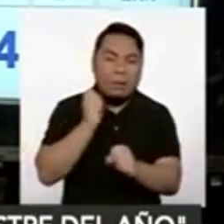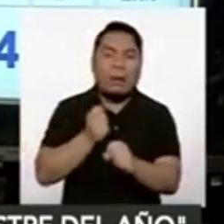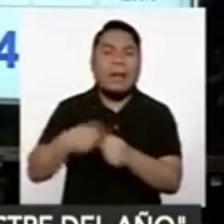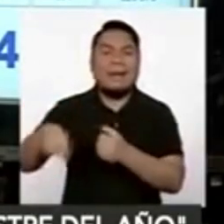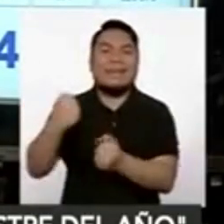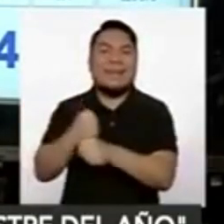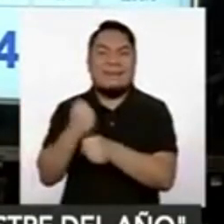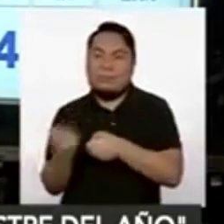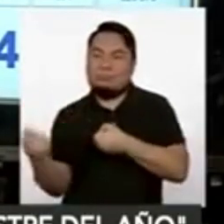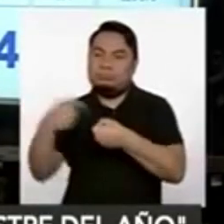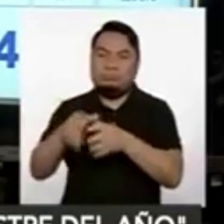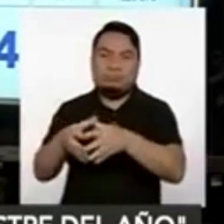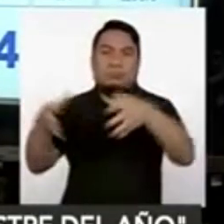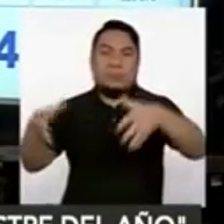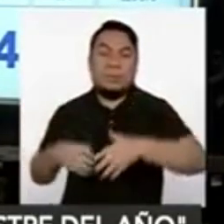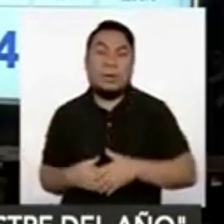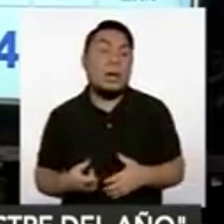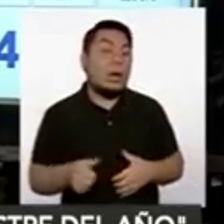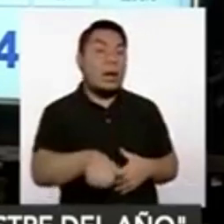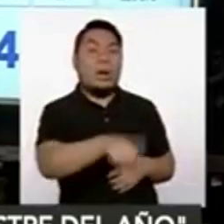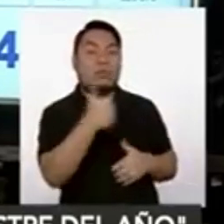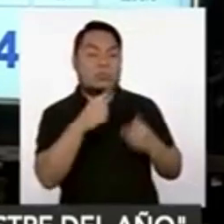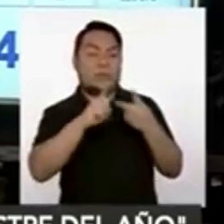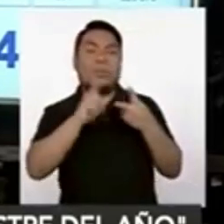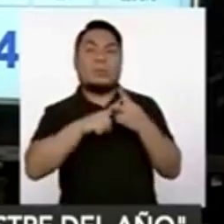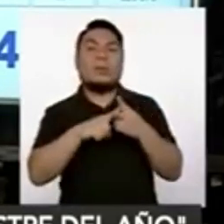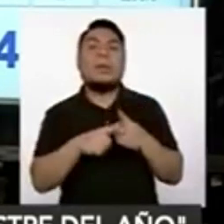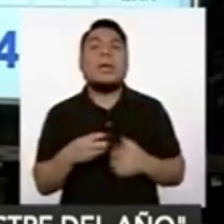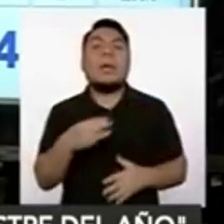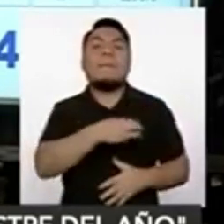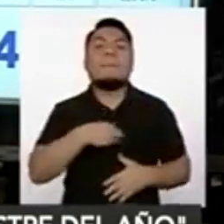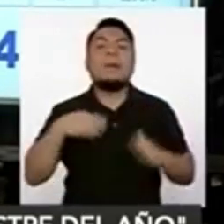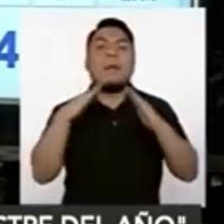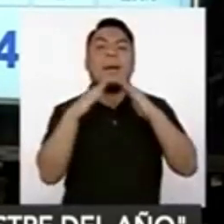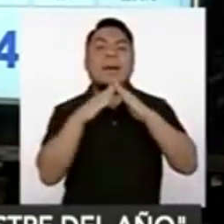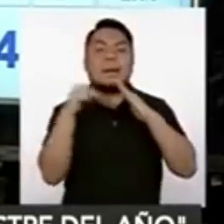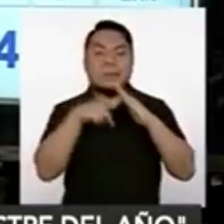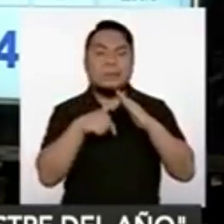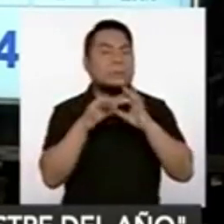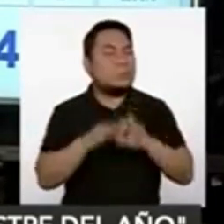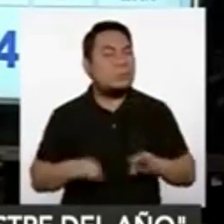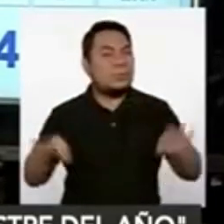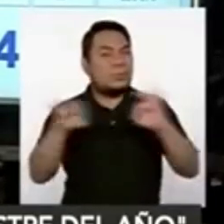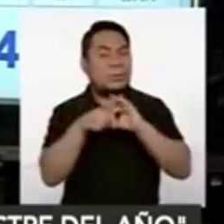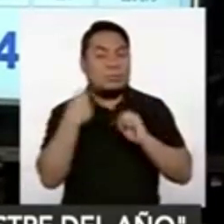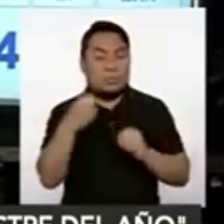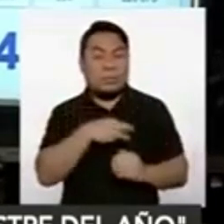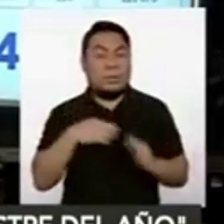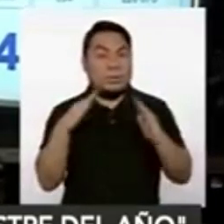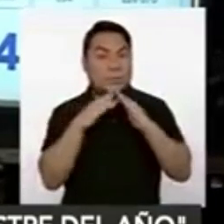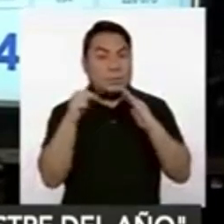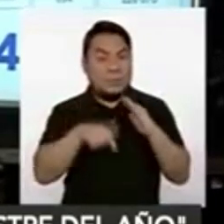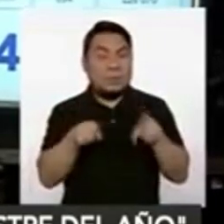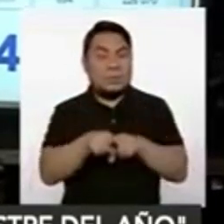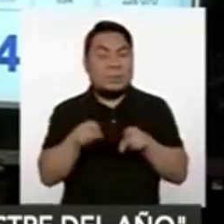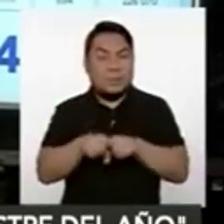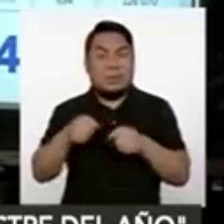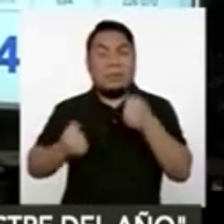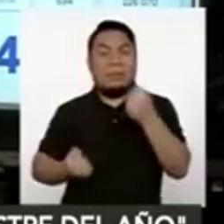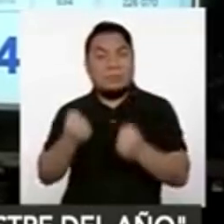En vivienda, es otro sector que es sumamente importante, porque el sector vivienda, al igual que